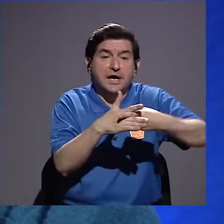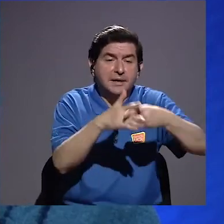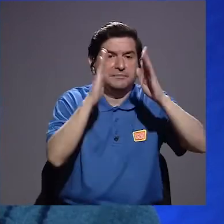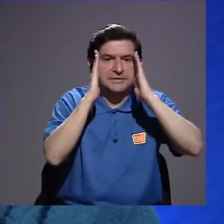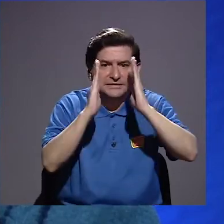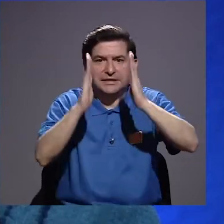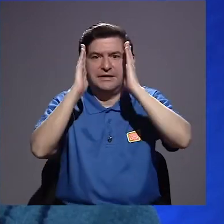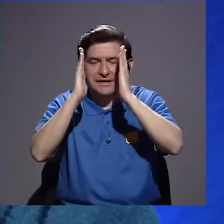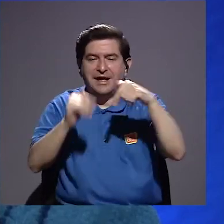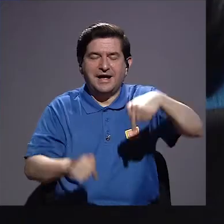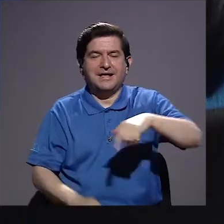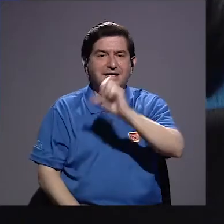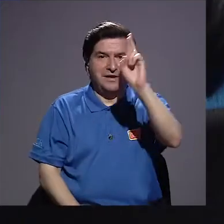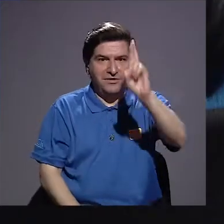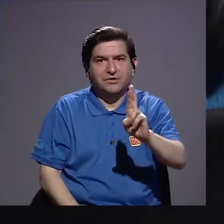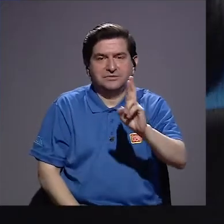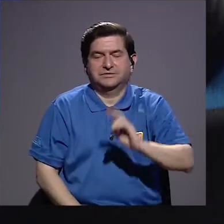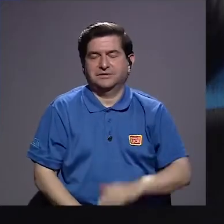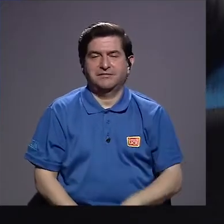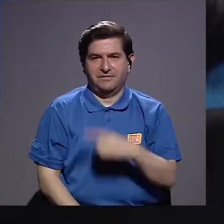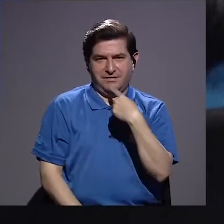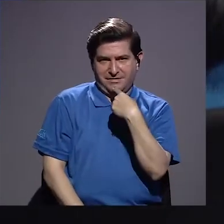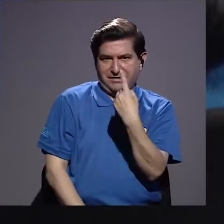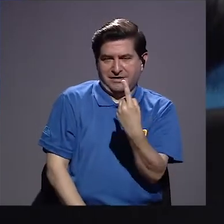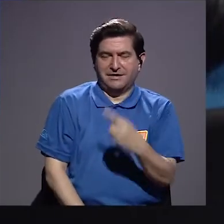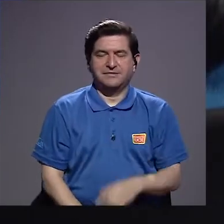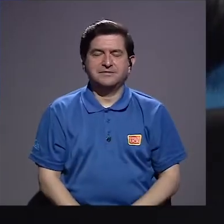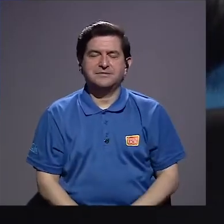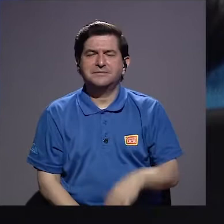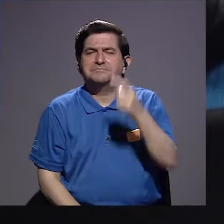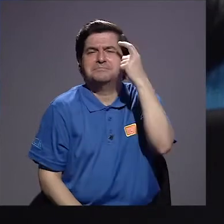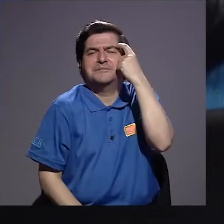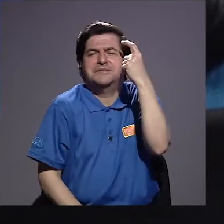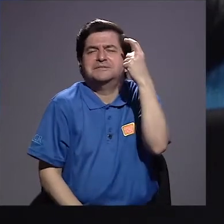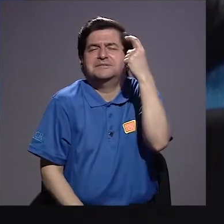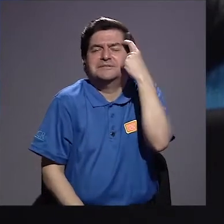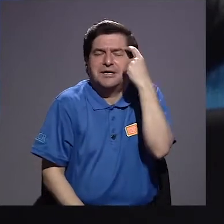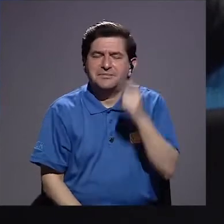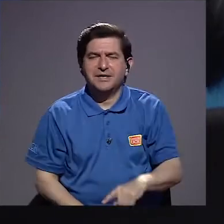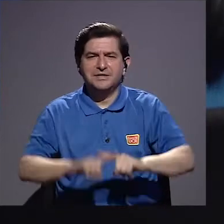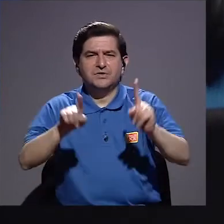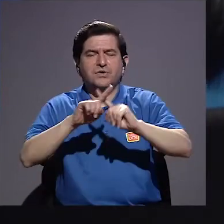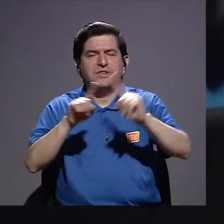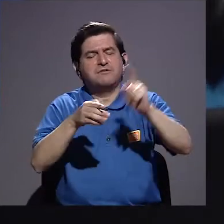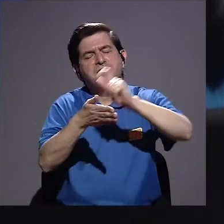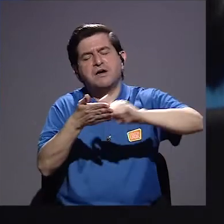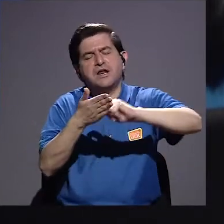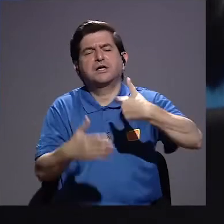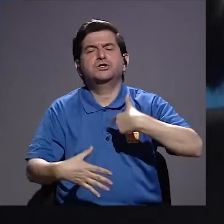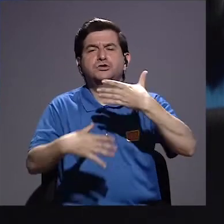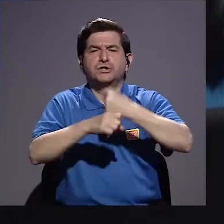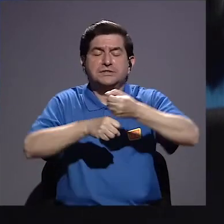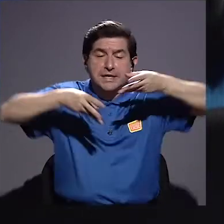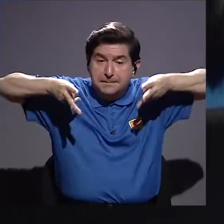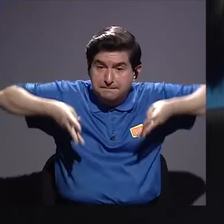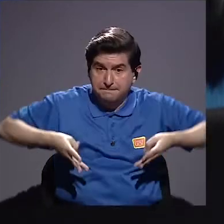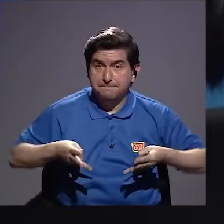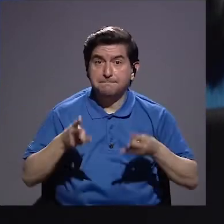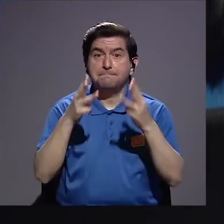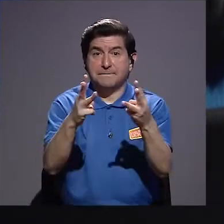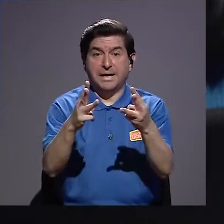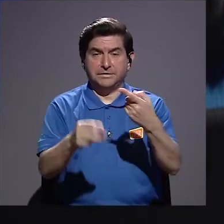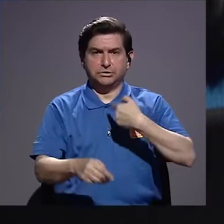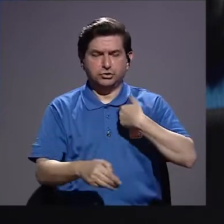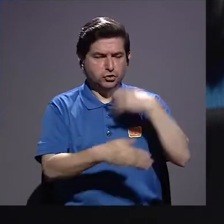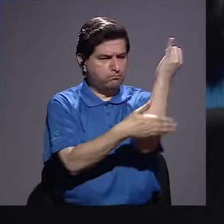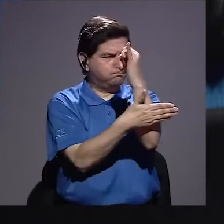dicen aquí en Costa Rica, por los pensamientos y los escritos que yo había hecho, y la metodología que yo